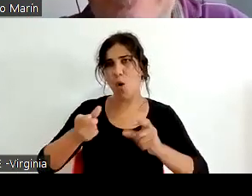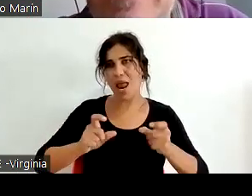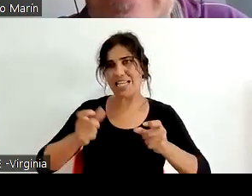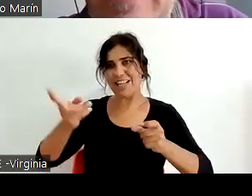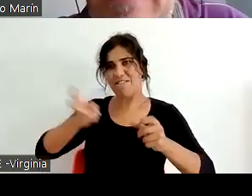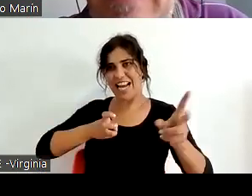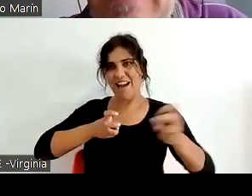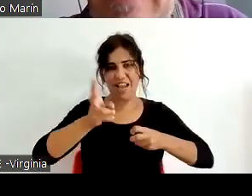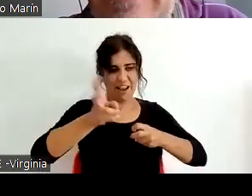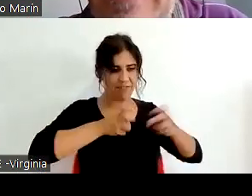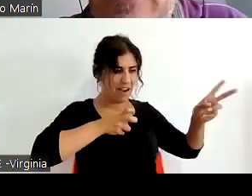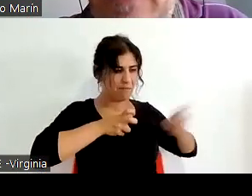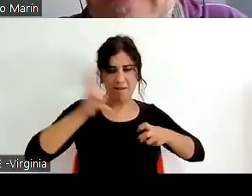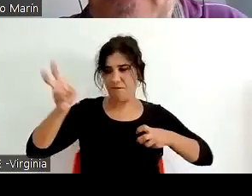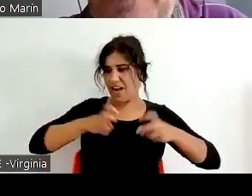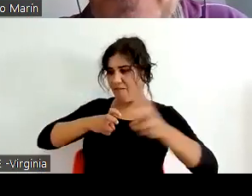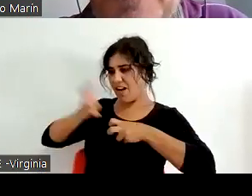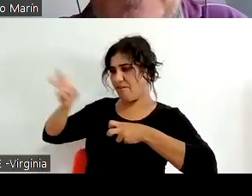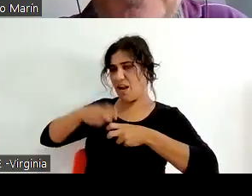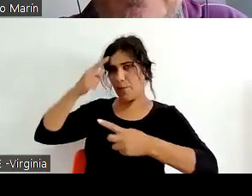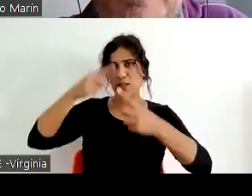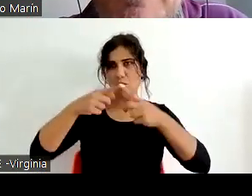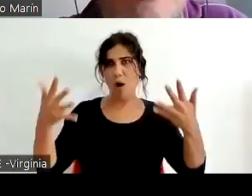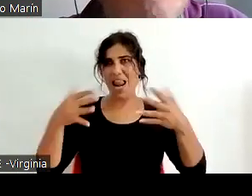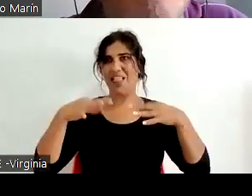ayuden a regenerar el tejido dañado.